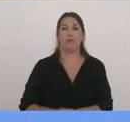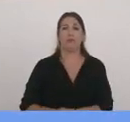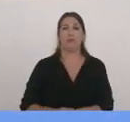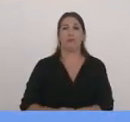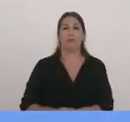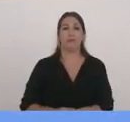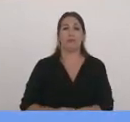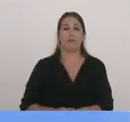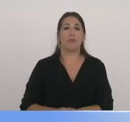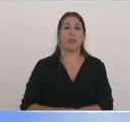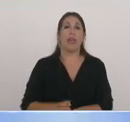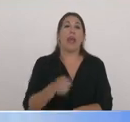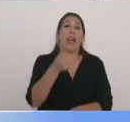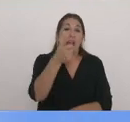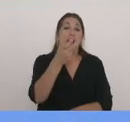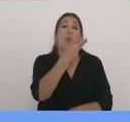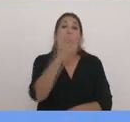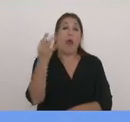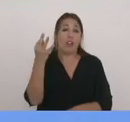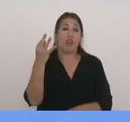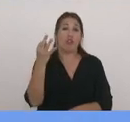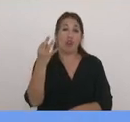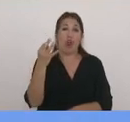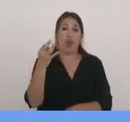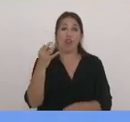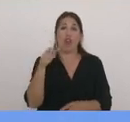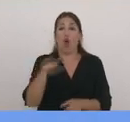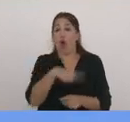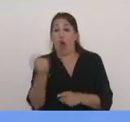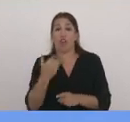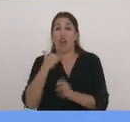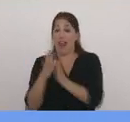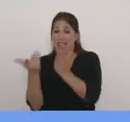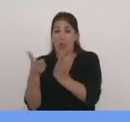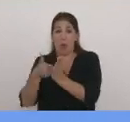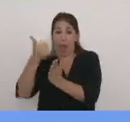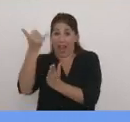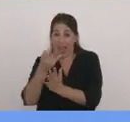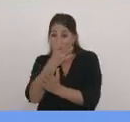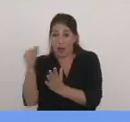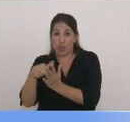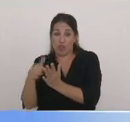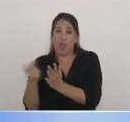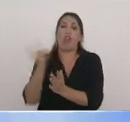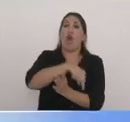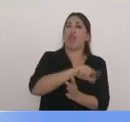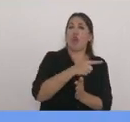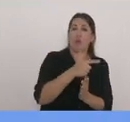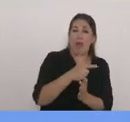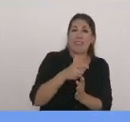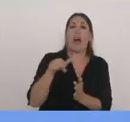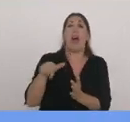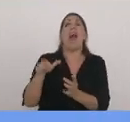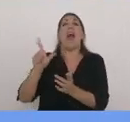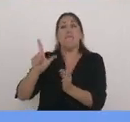los casi 400 que he encontrado en este libro editado en Neuquén y que